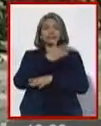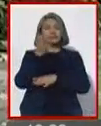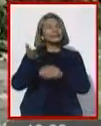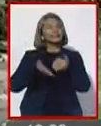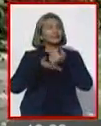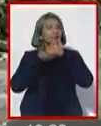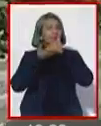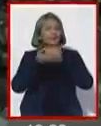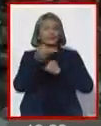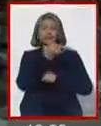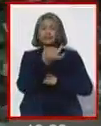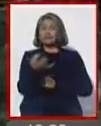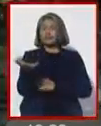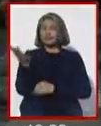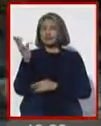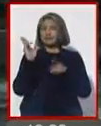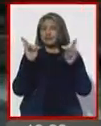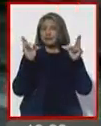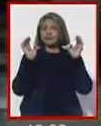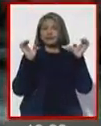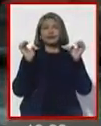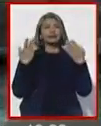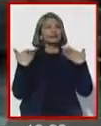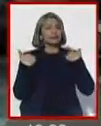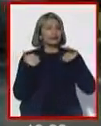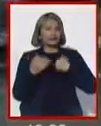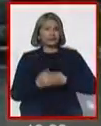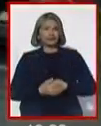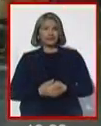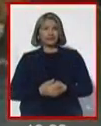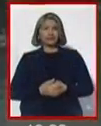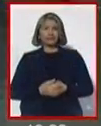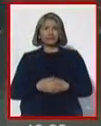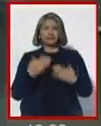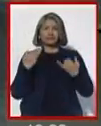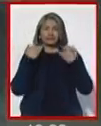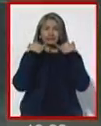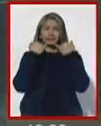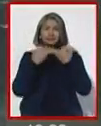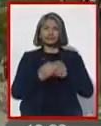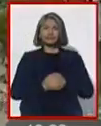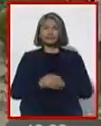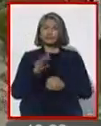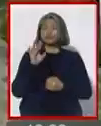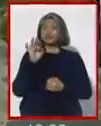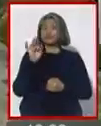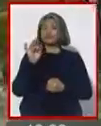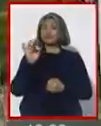poder intervenir ante cualquier situación de emergencia que podamos tener y que sea reportada. El